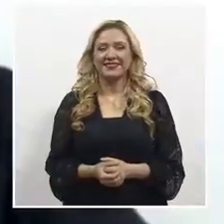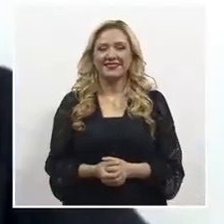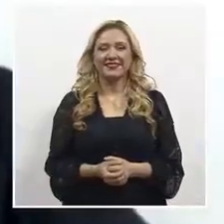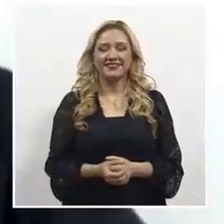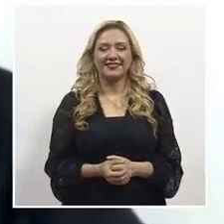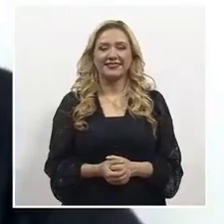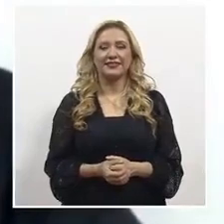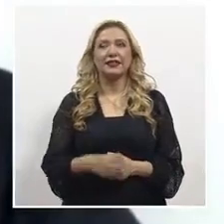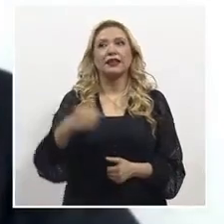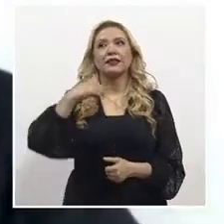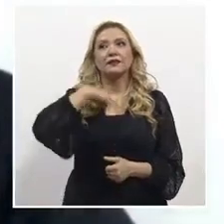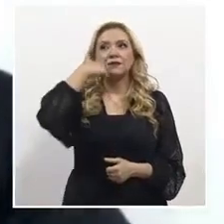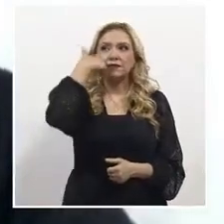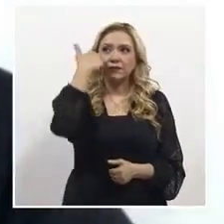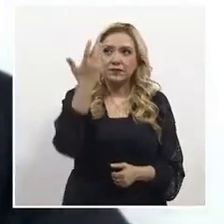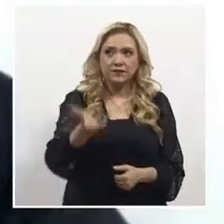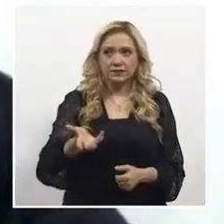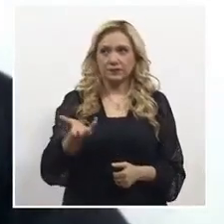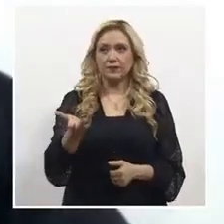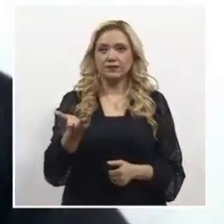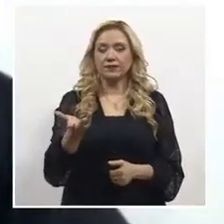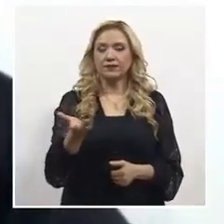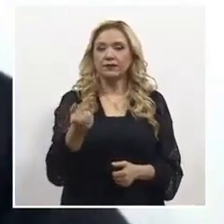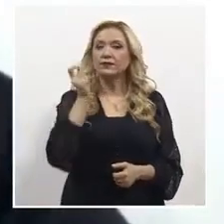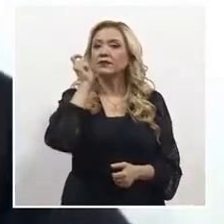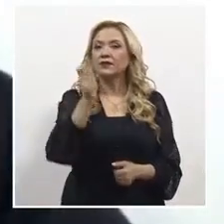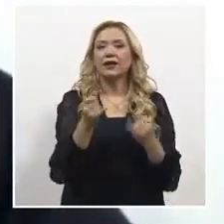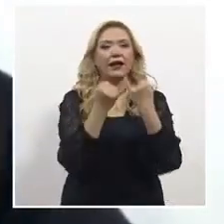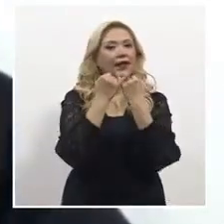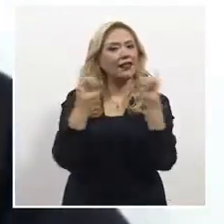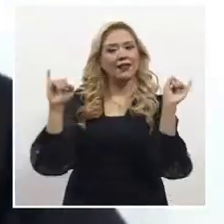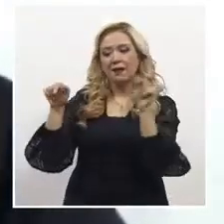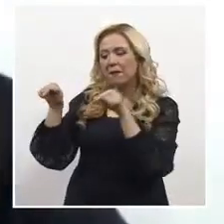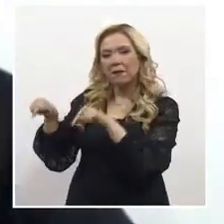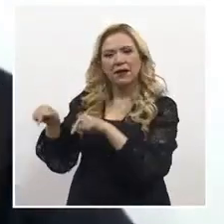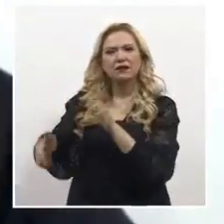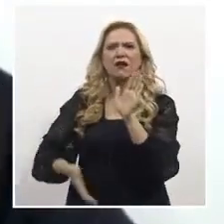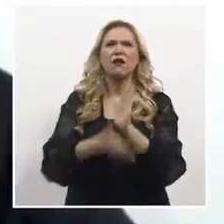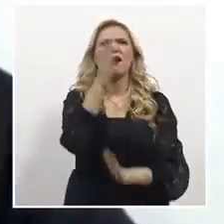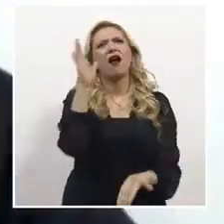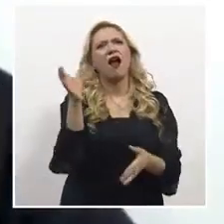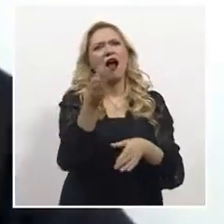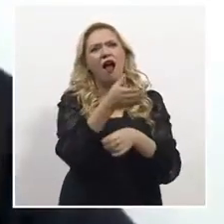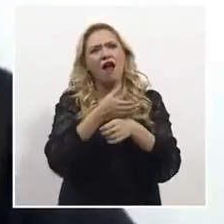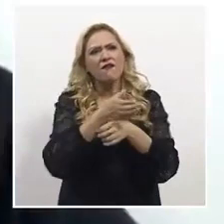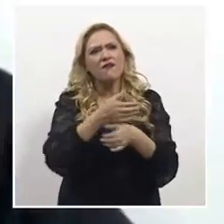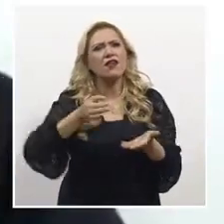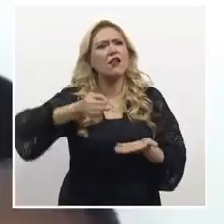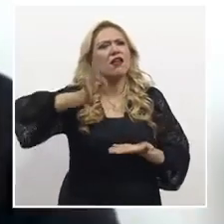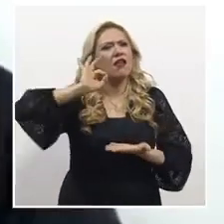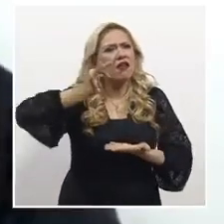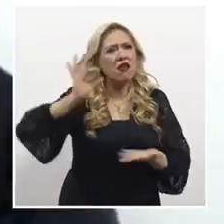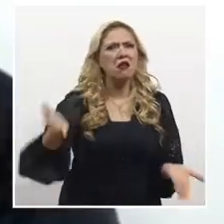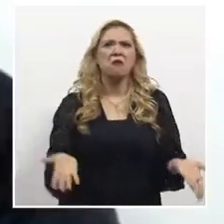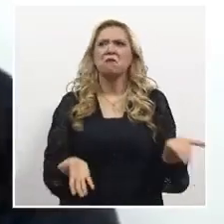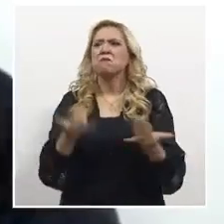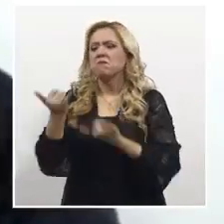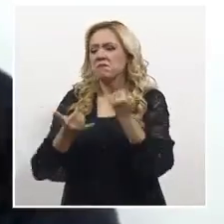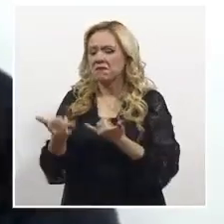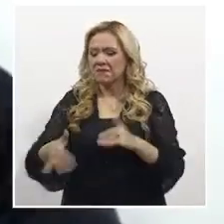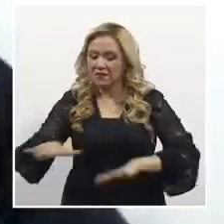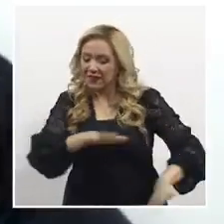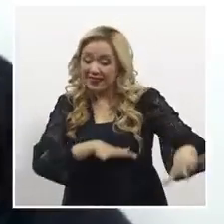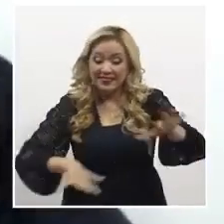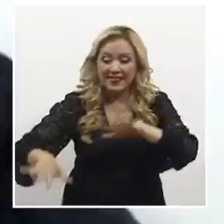Lo que queremos es esa autonomía e independencia, que sea para irse a tomar un café. Hay una persona adulta que quiere ir a jugar dominó los jueves